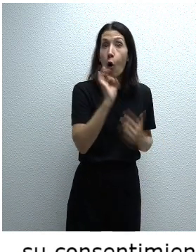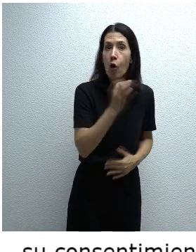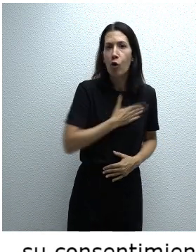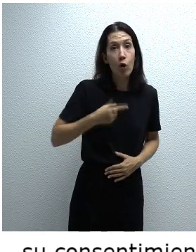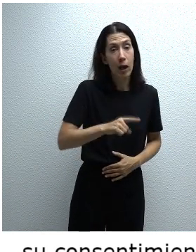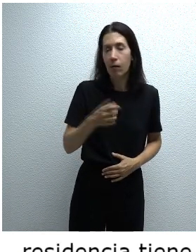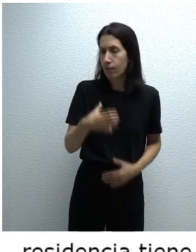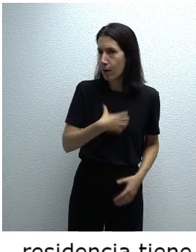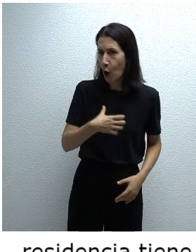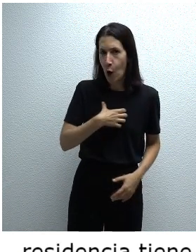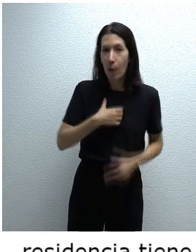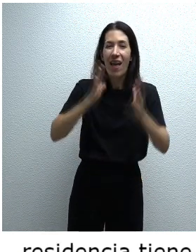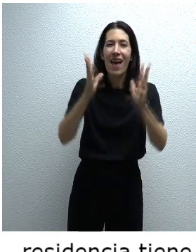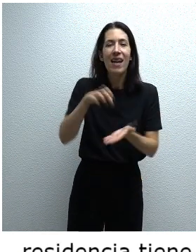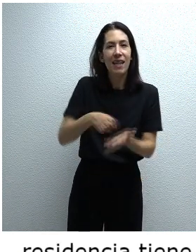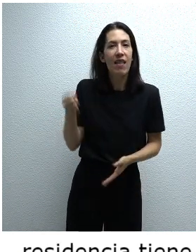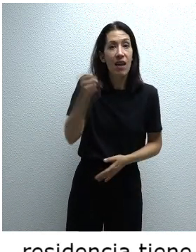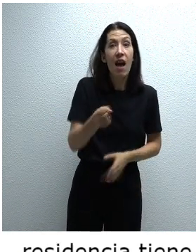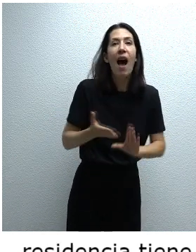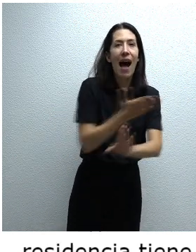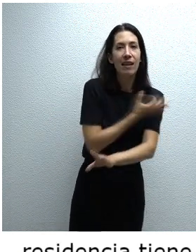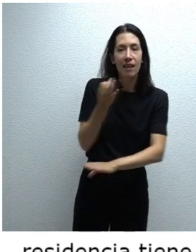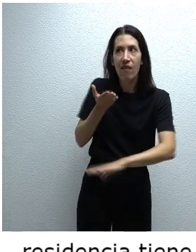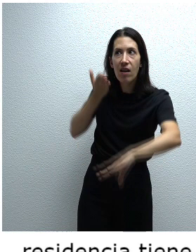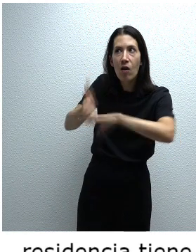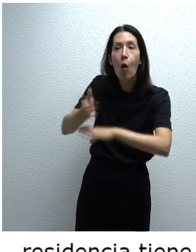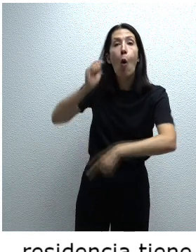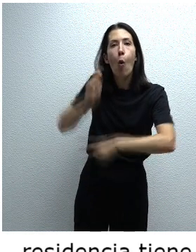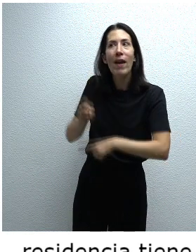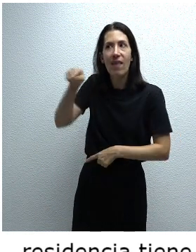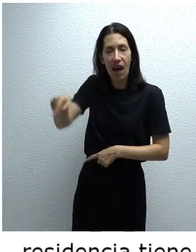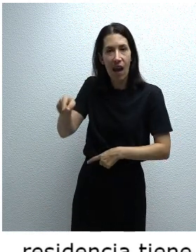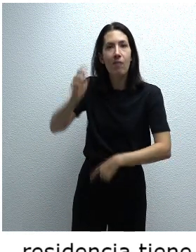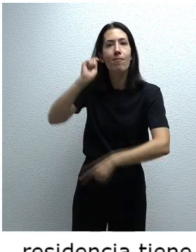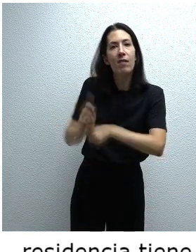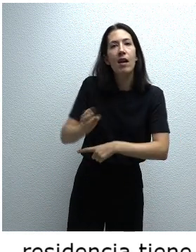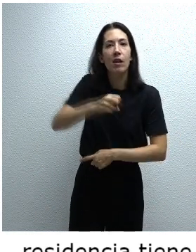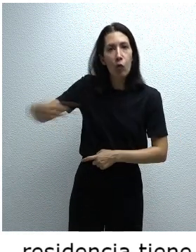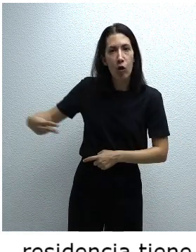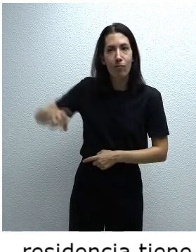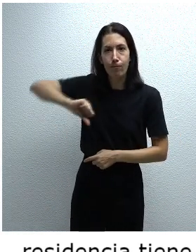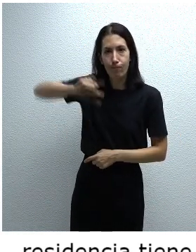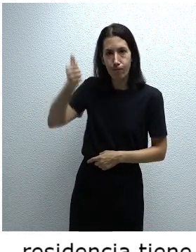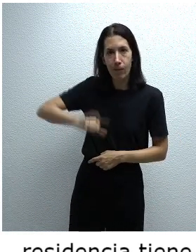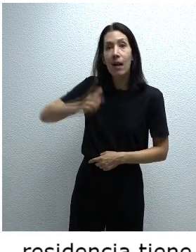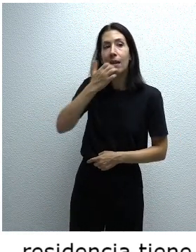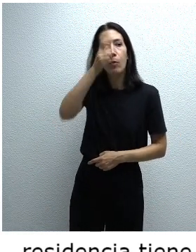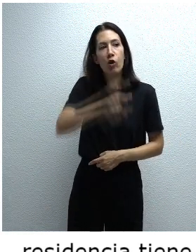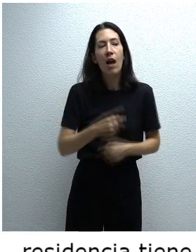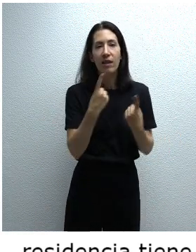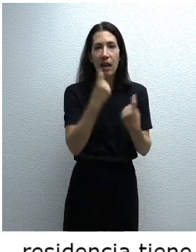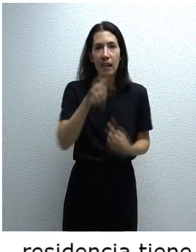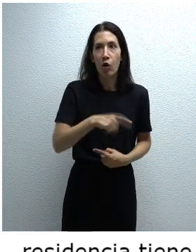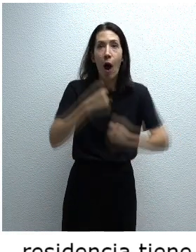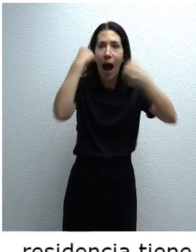no se puede ingresar en esa residencia sin acudir a un juez, que será quien resuelva si eso es lo que necesita esa persona y no hay